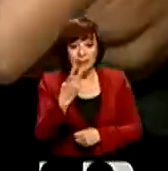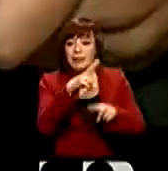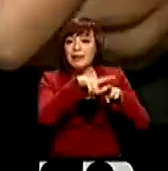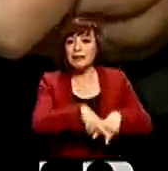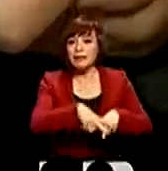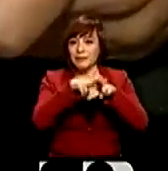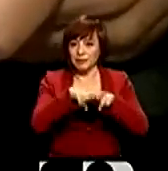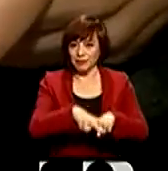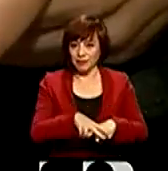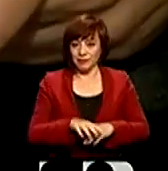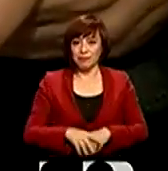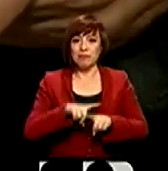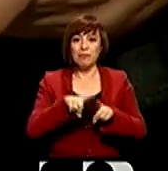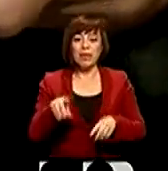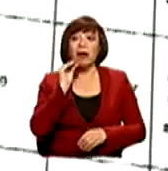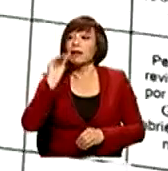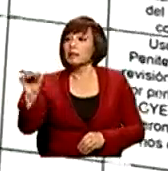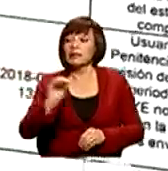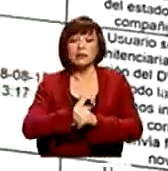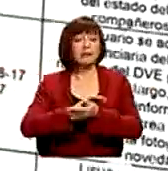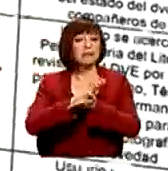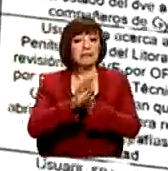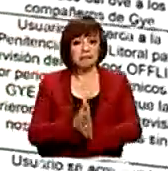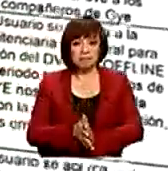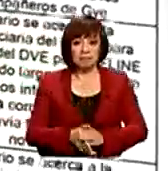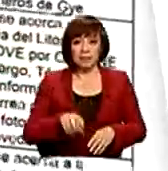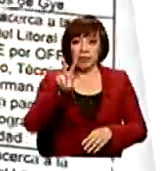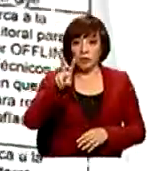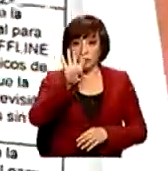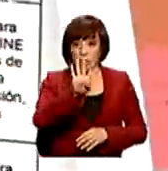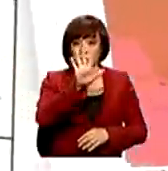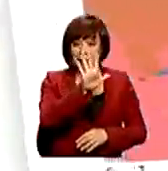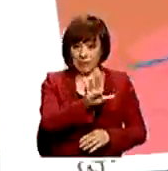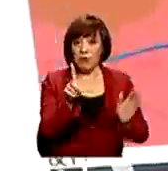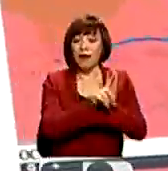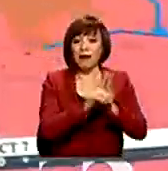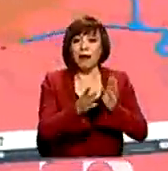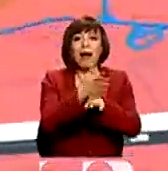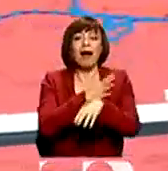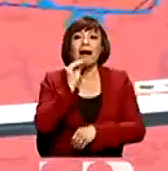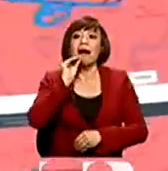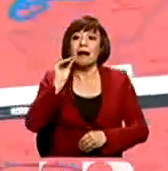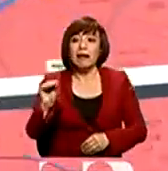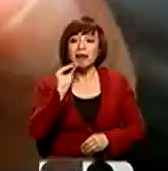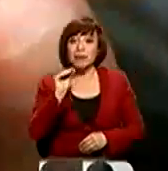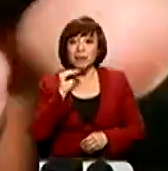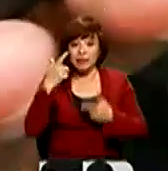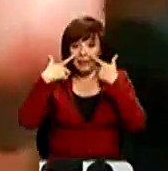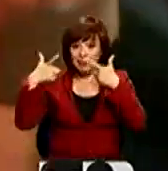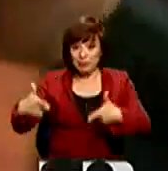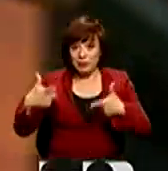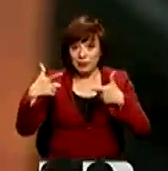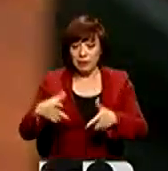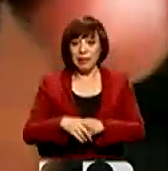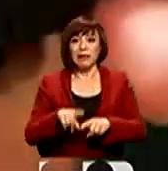pulsera, sin reportar novedades. Las 245 alertas lanzadas por el dispositivo electrónico de vigilancia de Alvarado